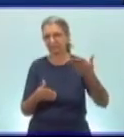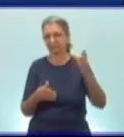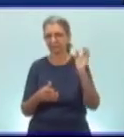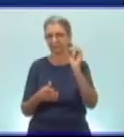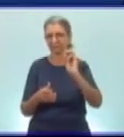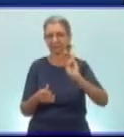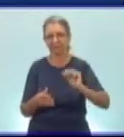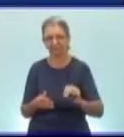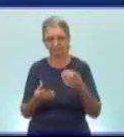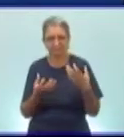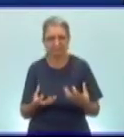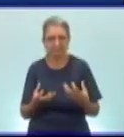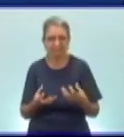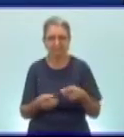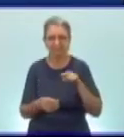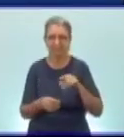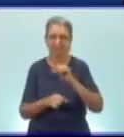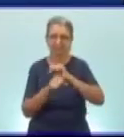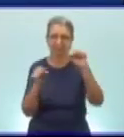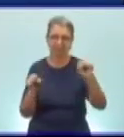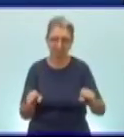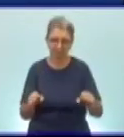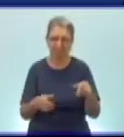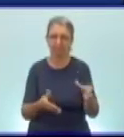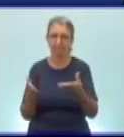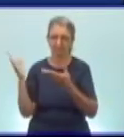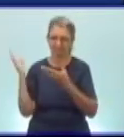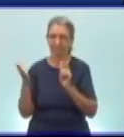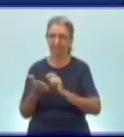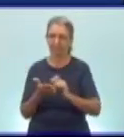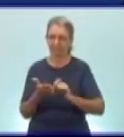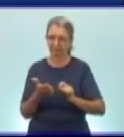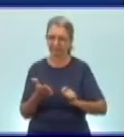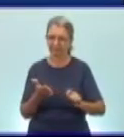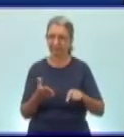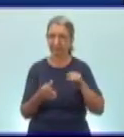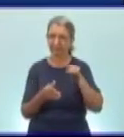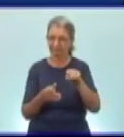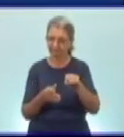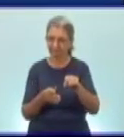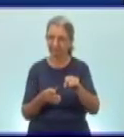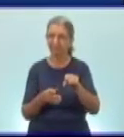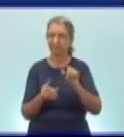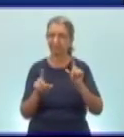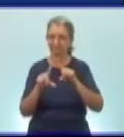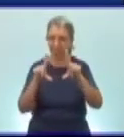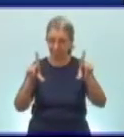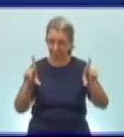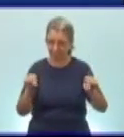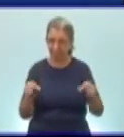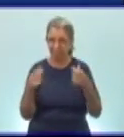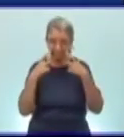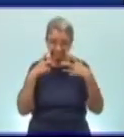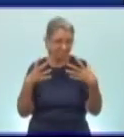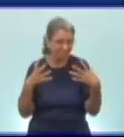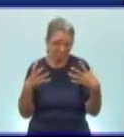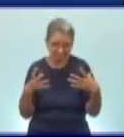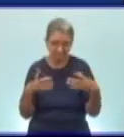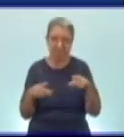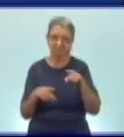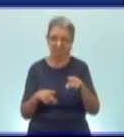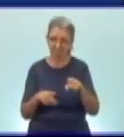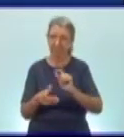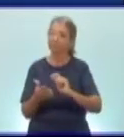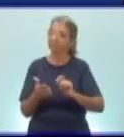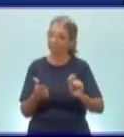sistema. Bien, les doy un tiempo para que tomen como nota esta expresión que, fíjense, está encerrada en un cuadro, es la expresión por ahora o